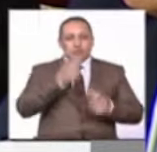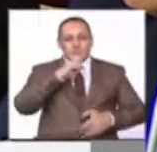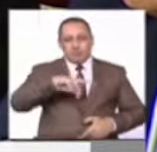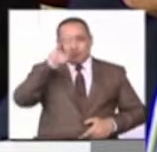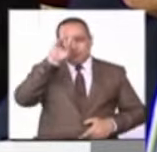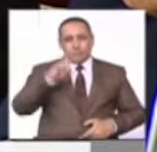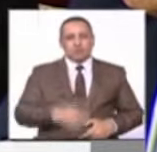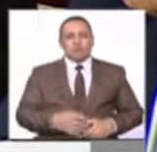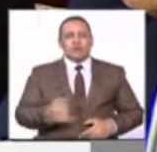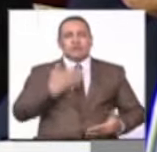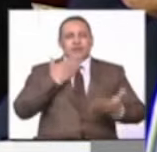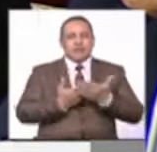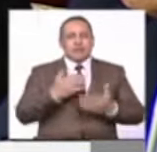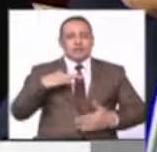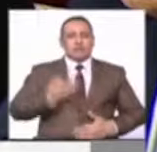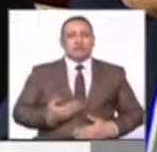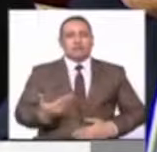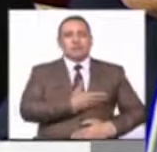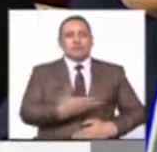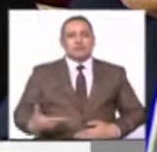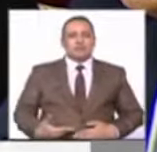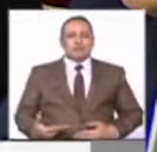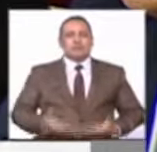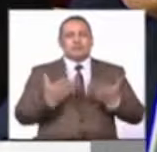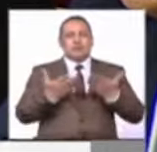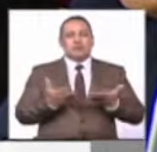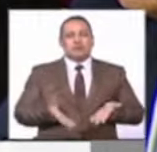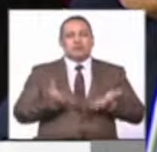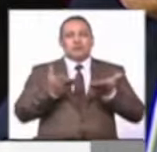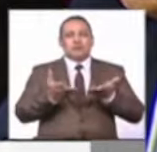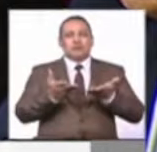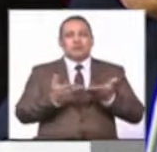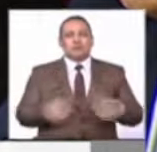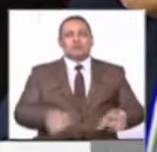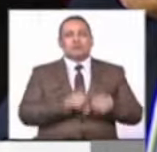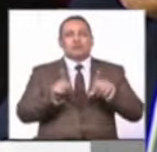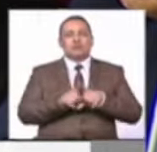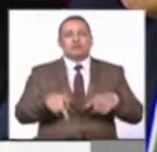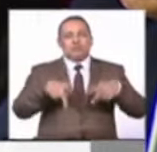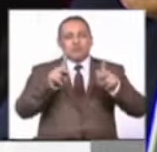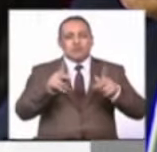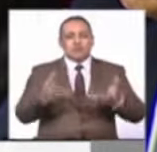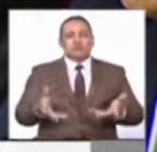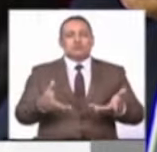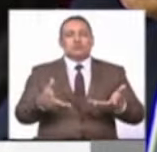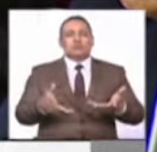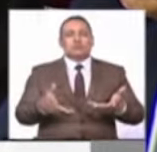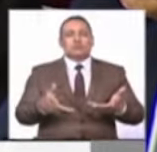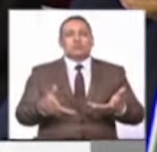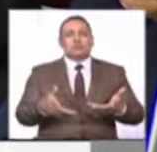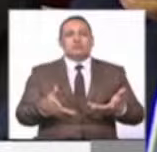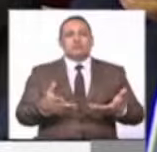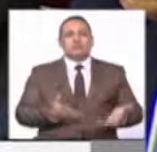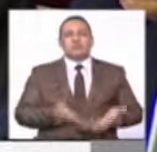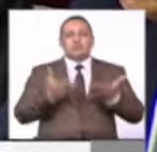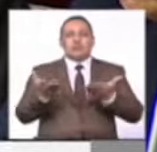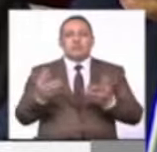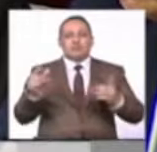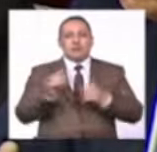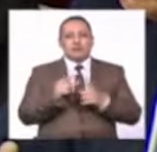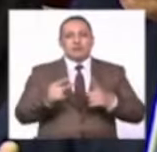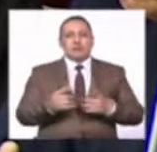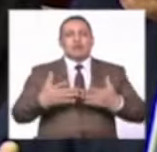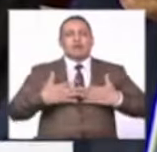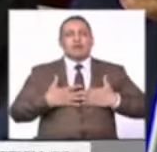patria Gracias señor presidente a continuación yo quisiera con su permiso cederle la